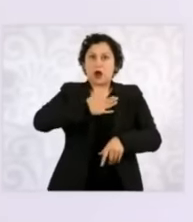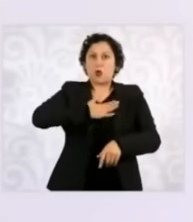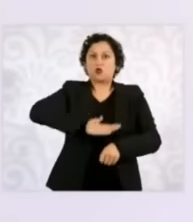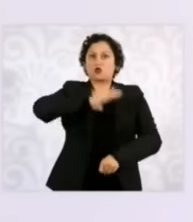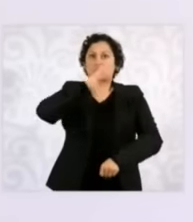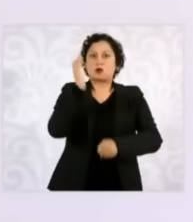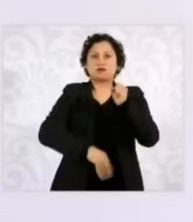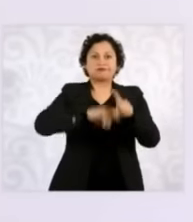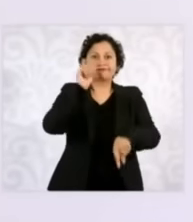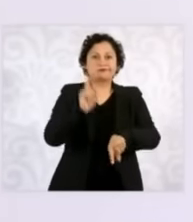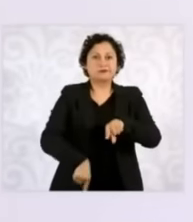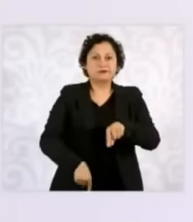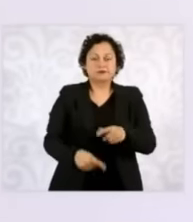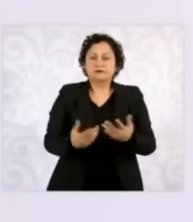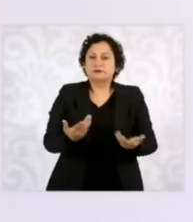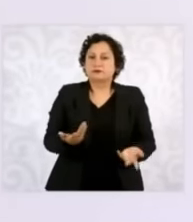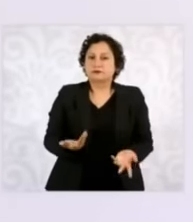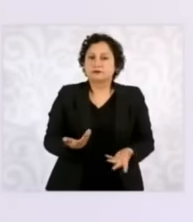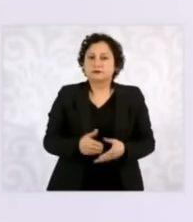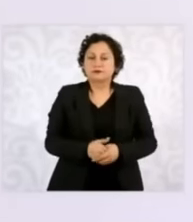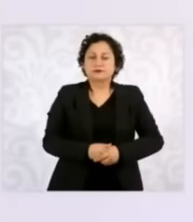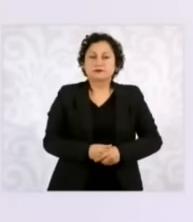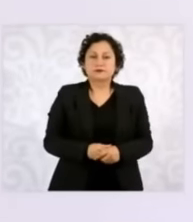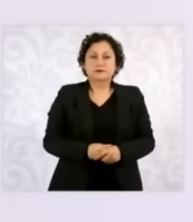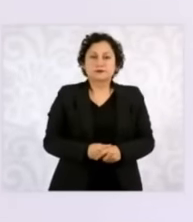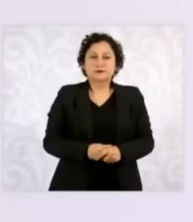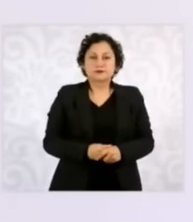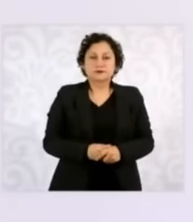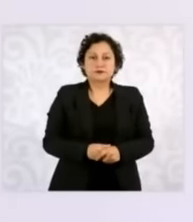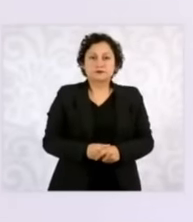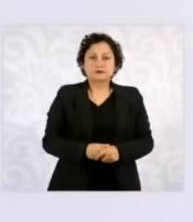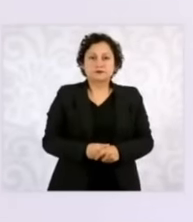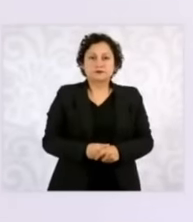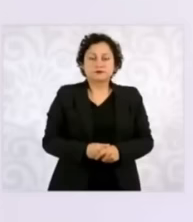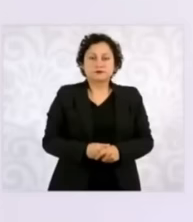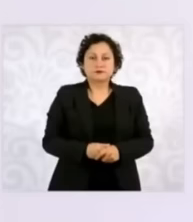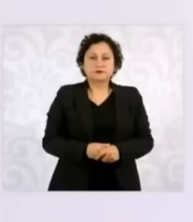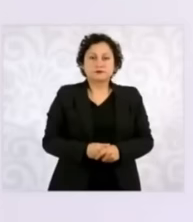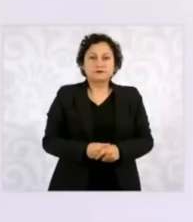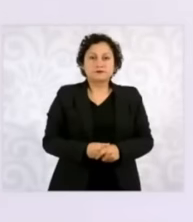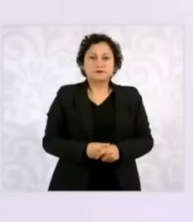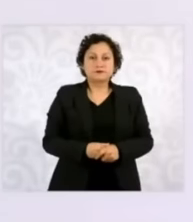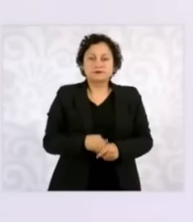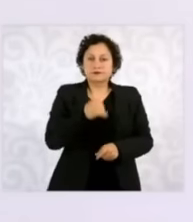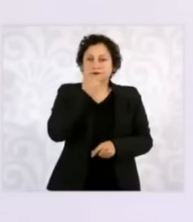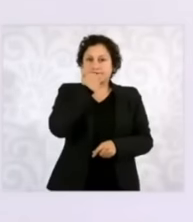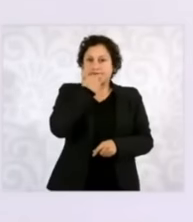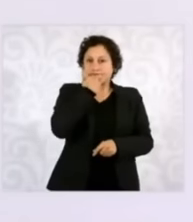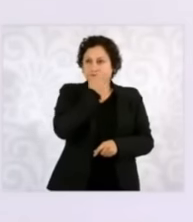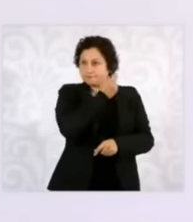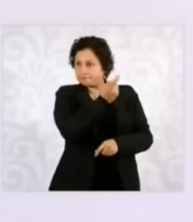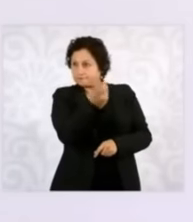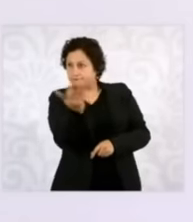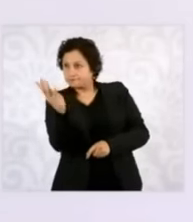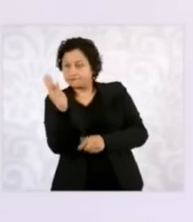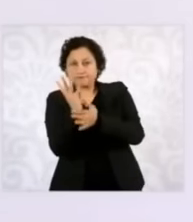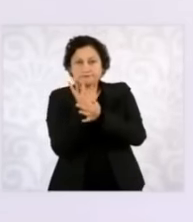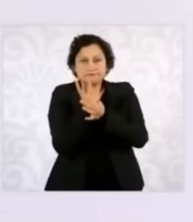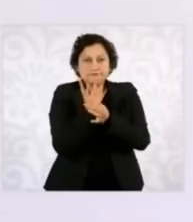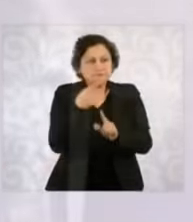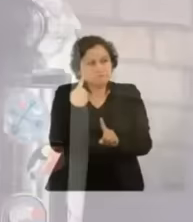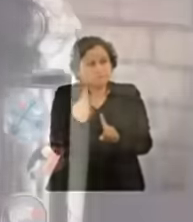reiteró que la elección de jueces magistrados y ministros será un ejemplo para el mundo Aunque en Harvard digan otra